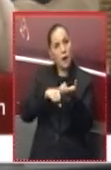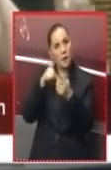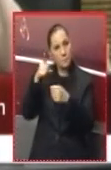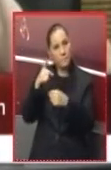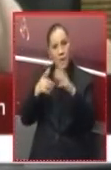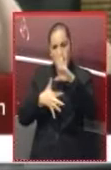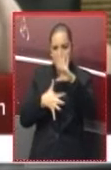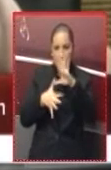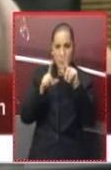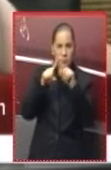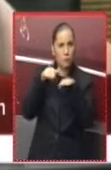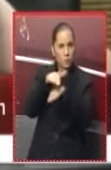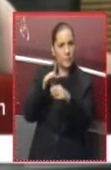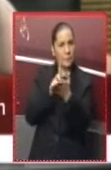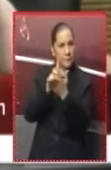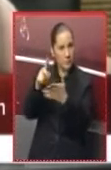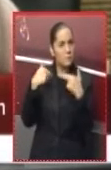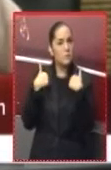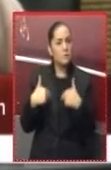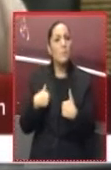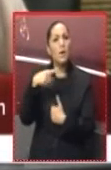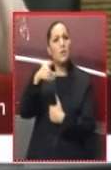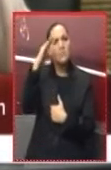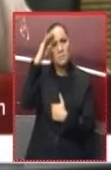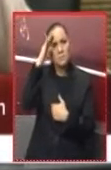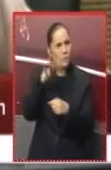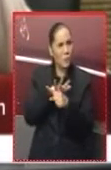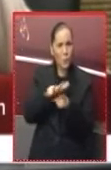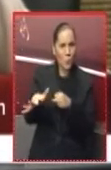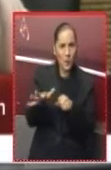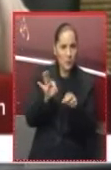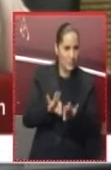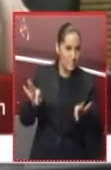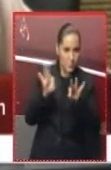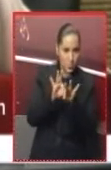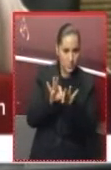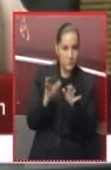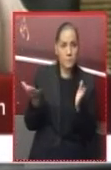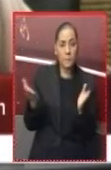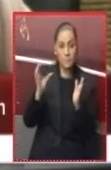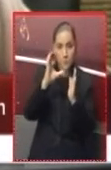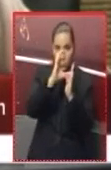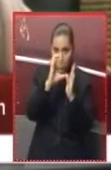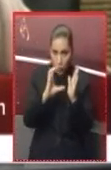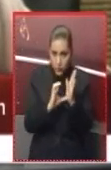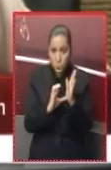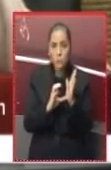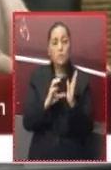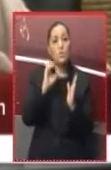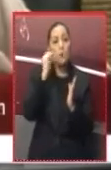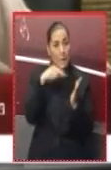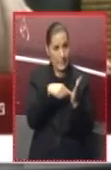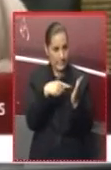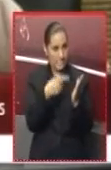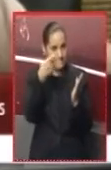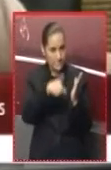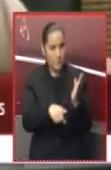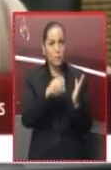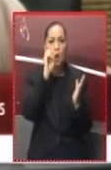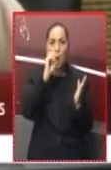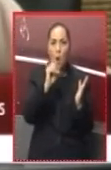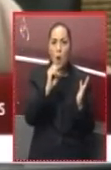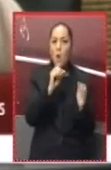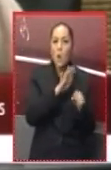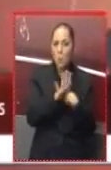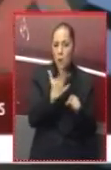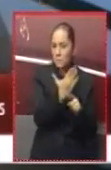¿qué criterio debe prevalecer? ¿El de la Constitución o aquel que proteja de manera más favorable a